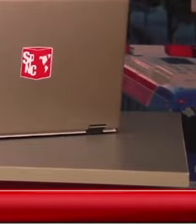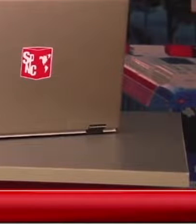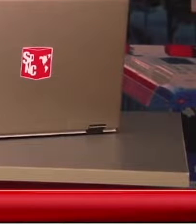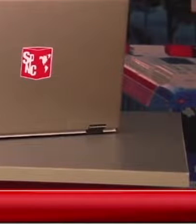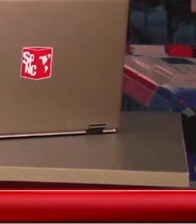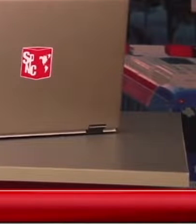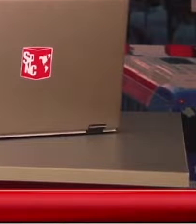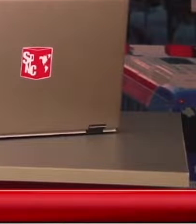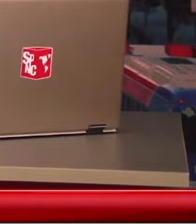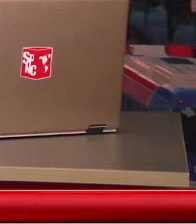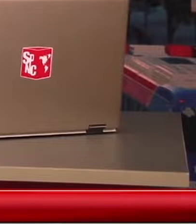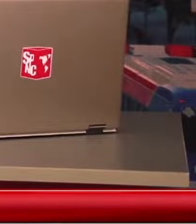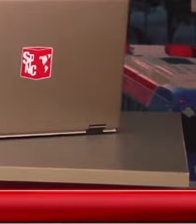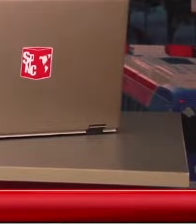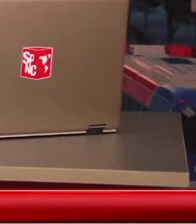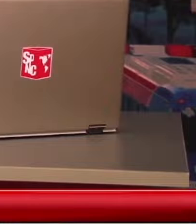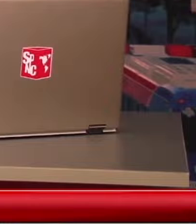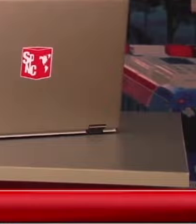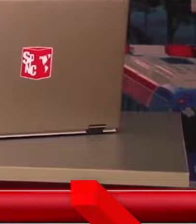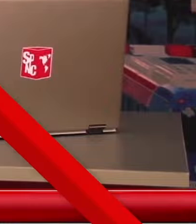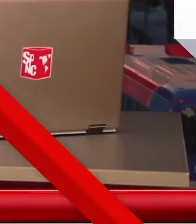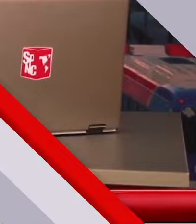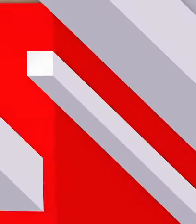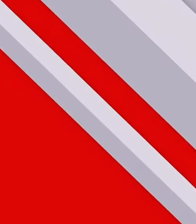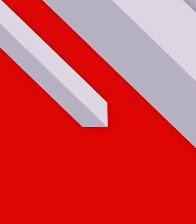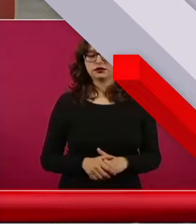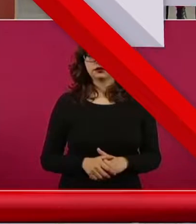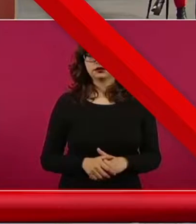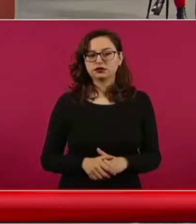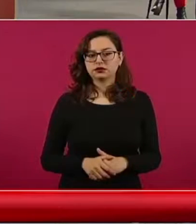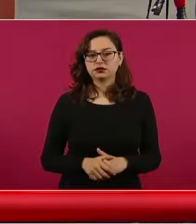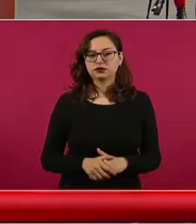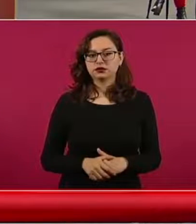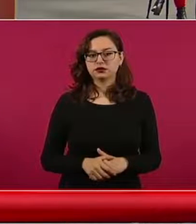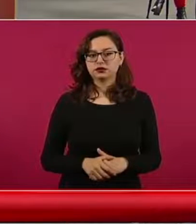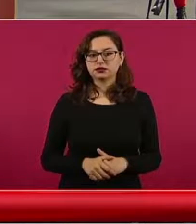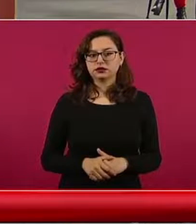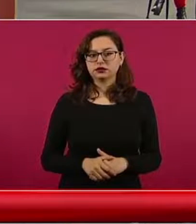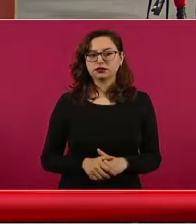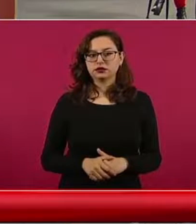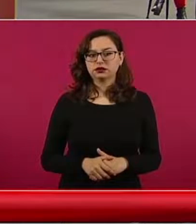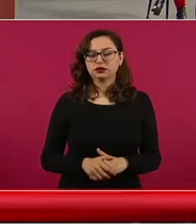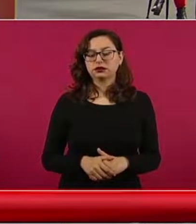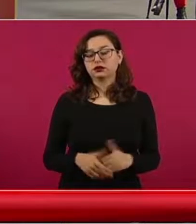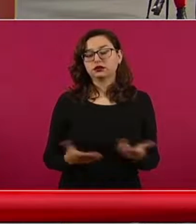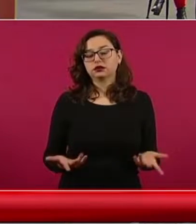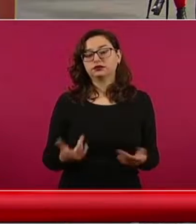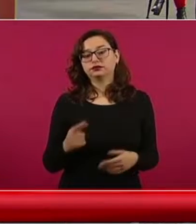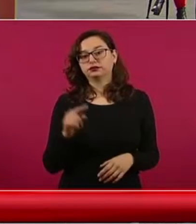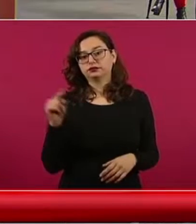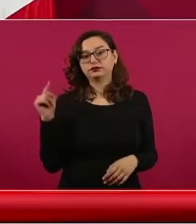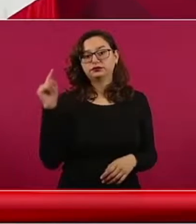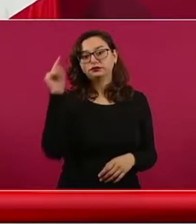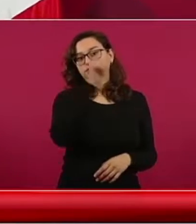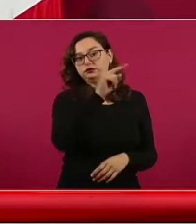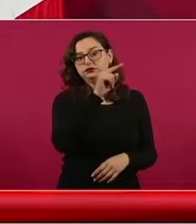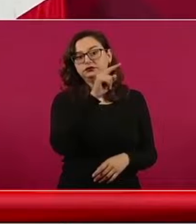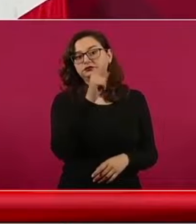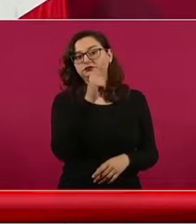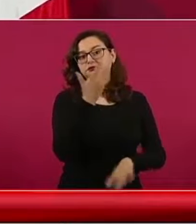causa en la zona. Escuchemos al mandatario de México. Hay la costumbre y es